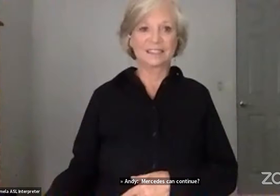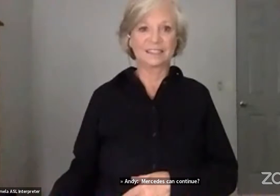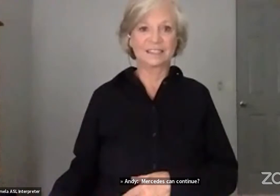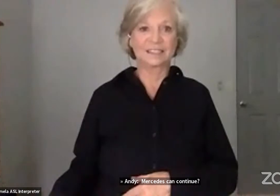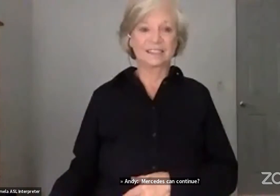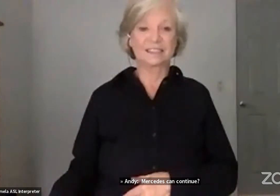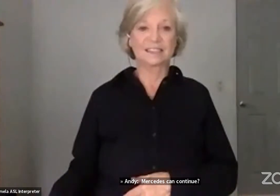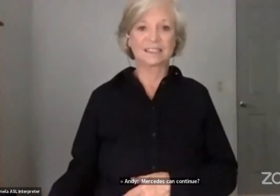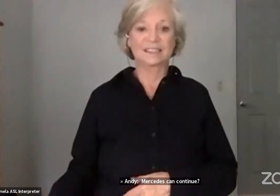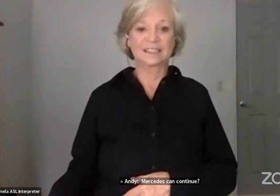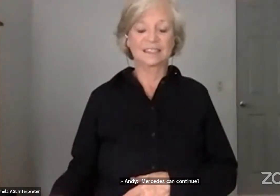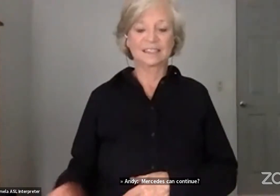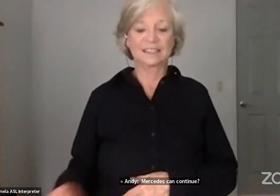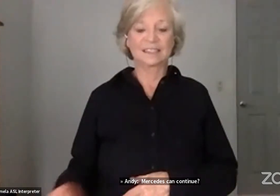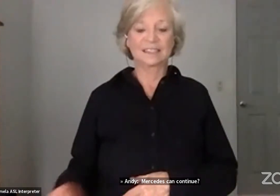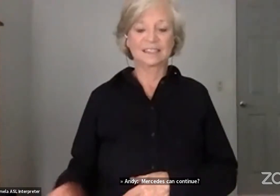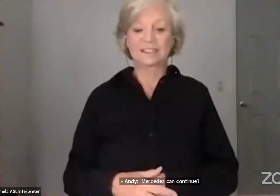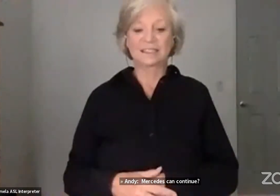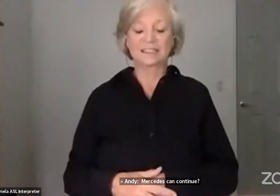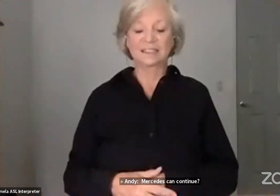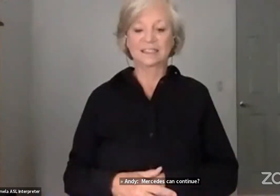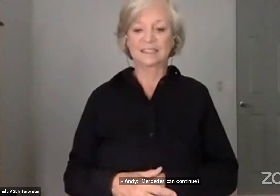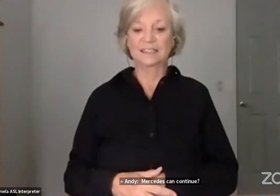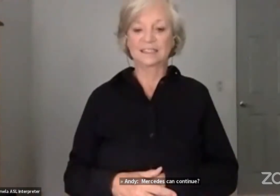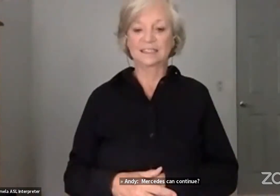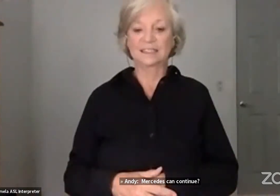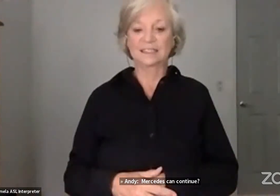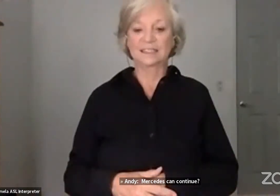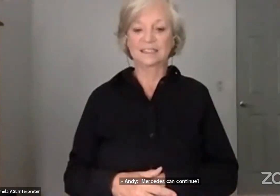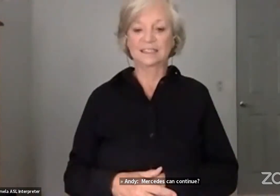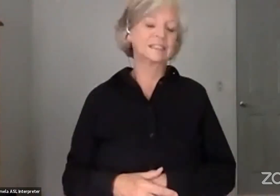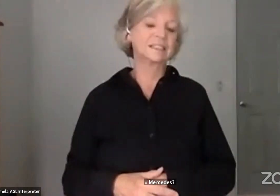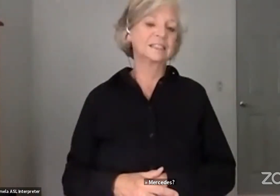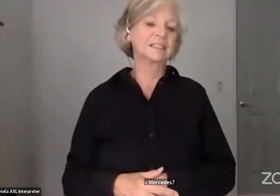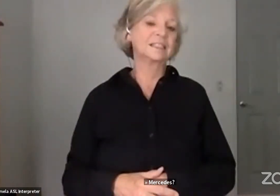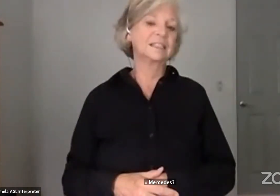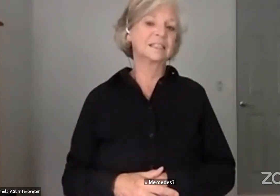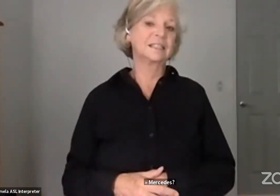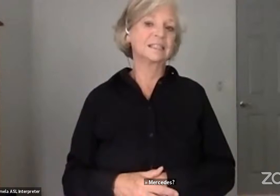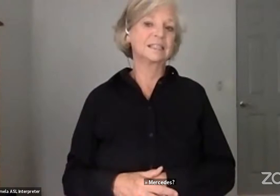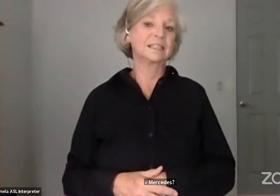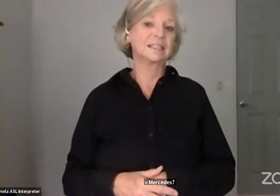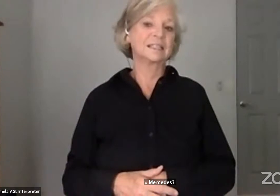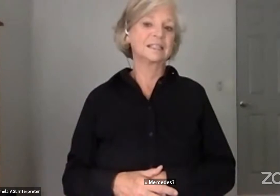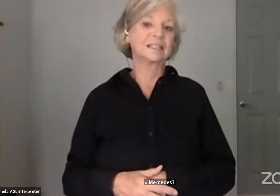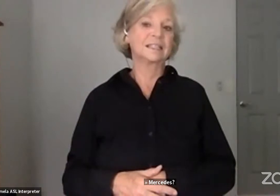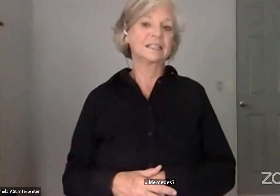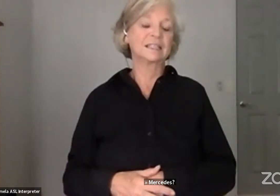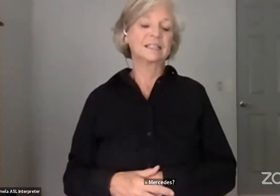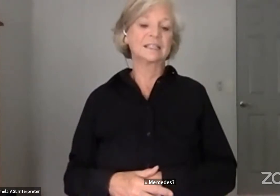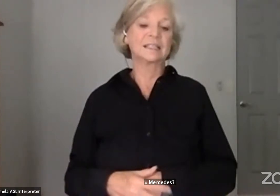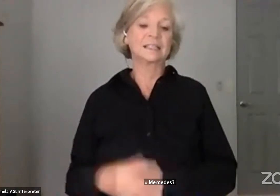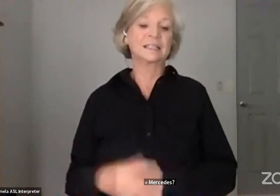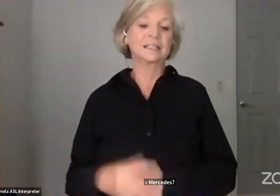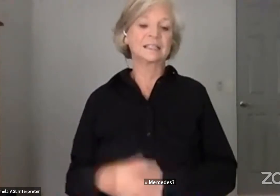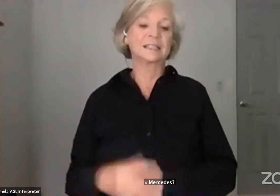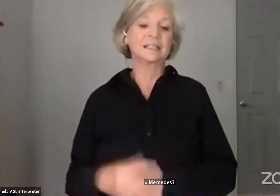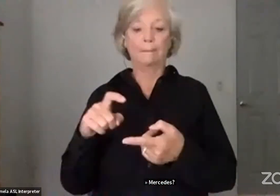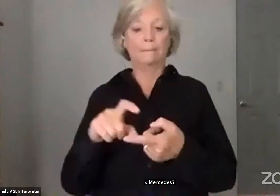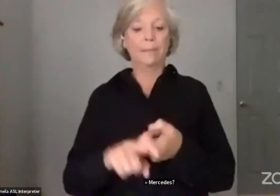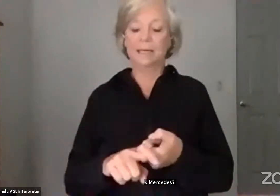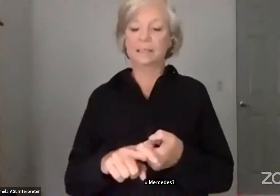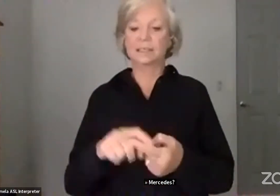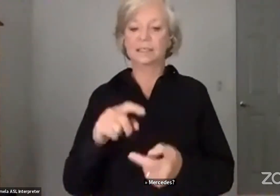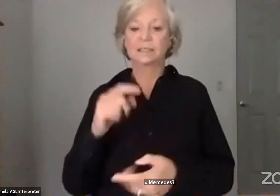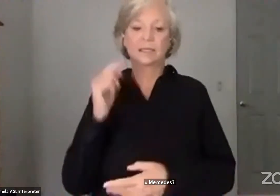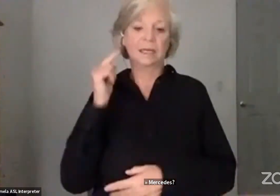se me fue en qué estábamos, pero bueno, sí, bueno, el estar trabajando, el estar participando en DOR, dando la